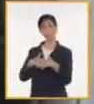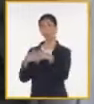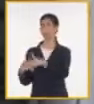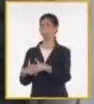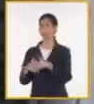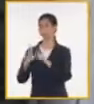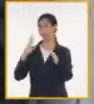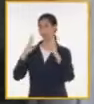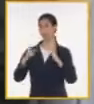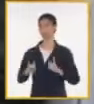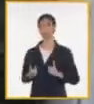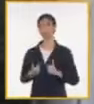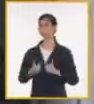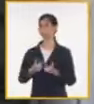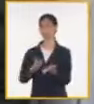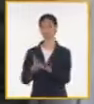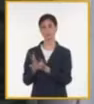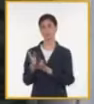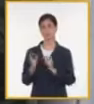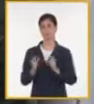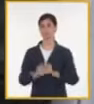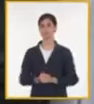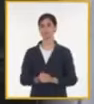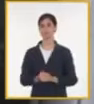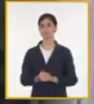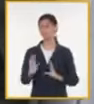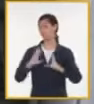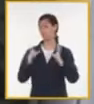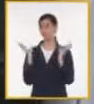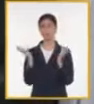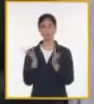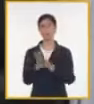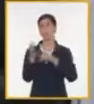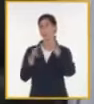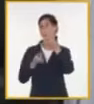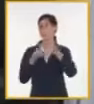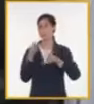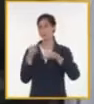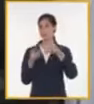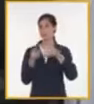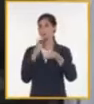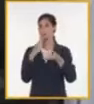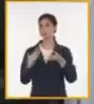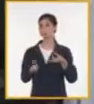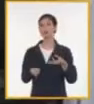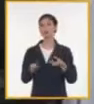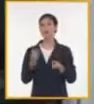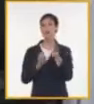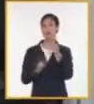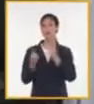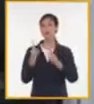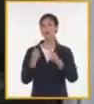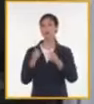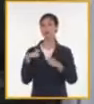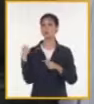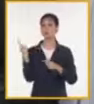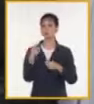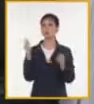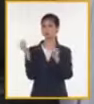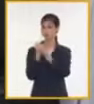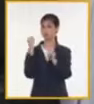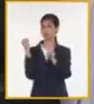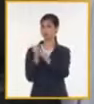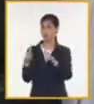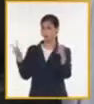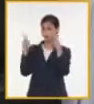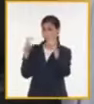esencia ese es un recorrido muy rápido sobre algunas de las cuestiones que nosotros hemos venido tratando con lo con la